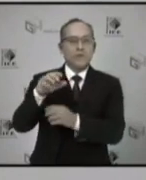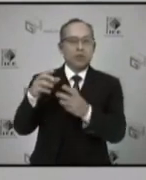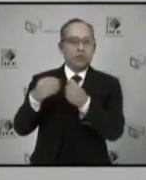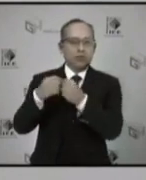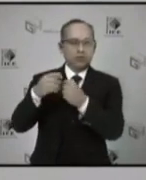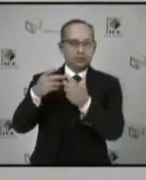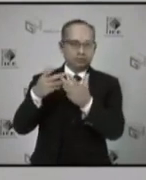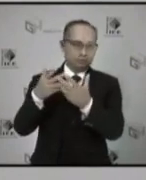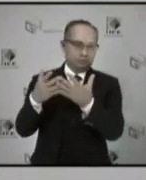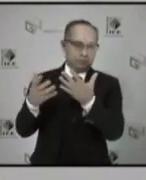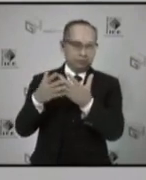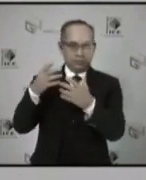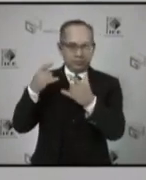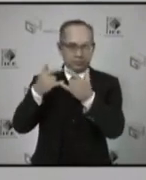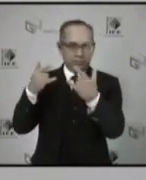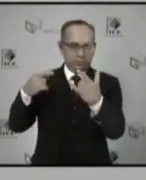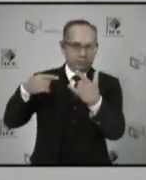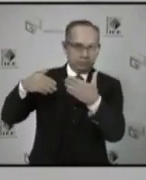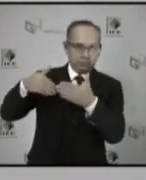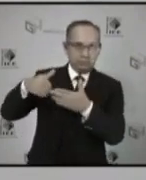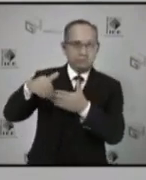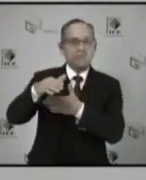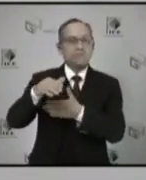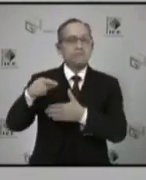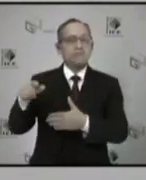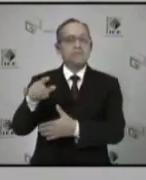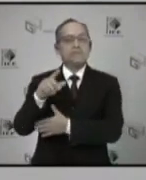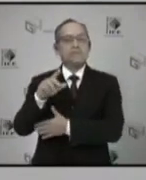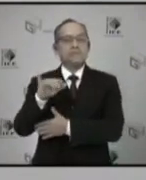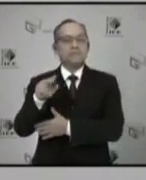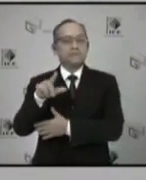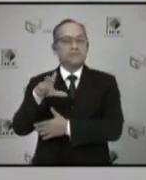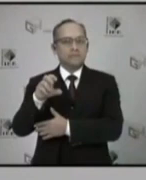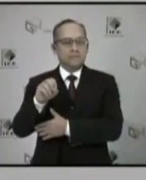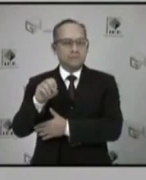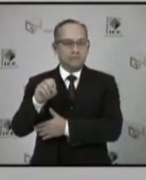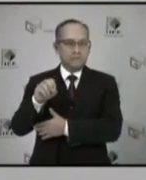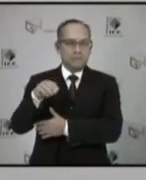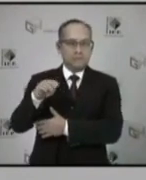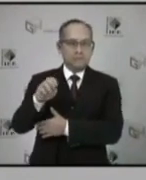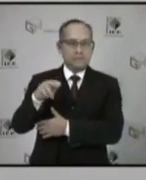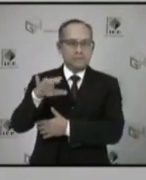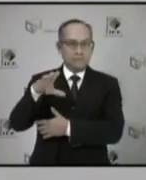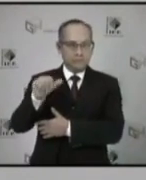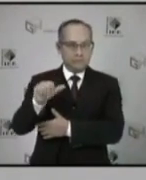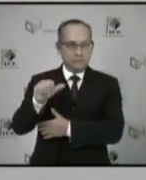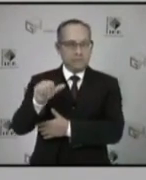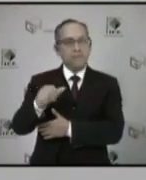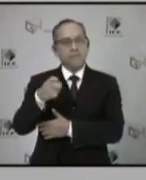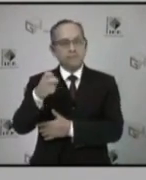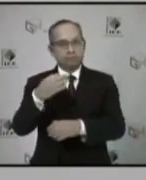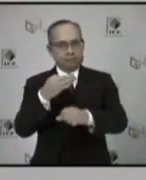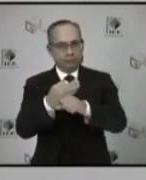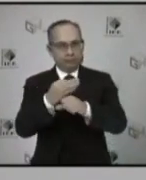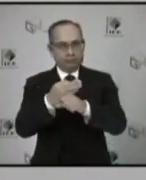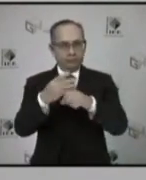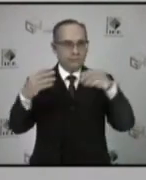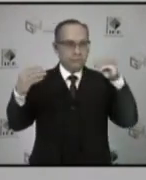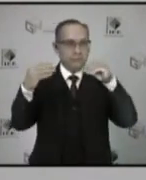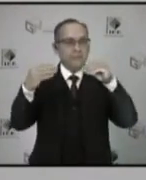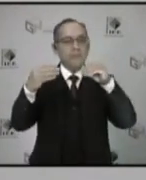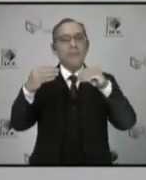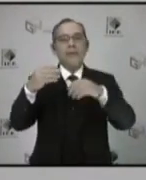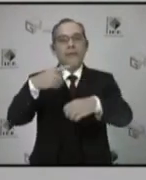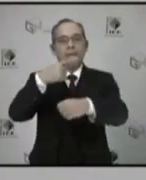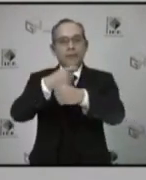Hidalgo. Muy buenas noches. Así como buenas noches a toda la ciudadanía hidalguense que está dando seguimiento a este primer debate. Les voy a